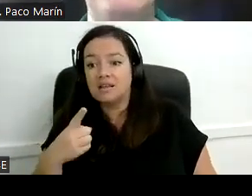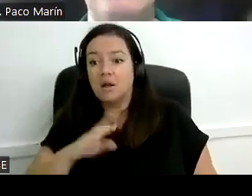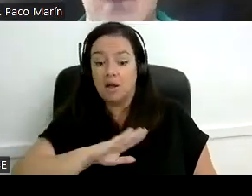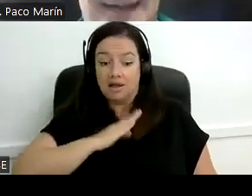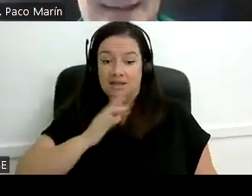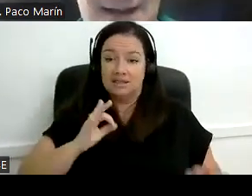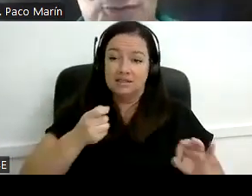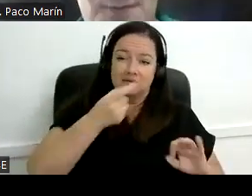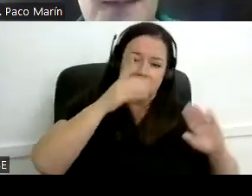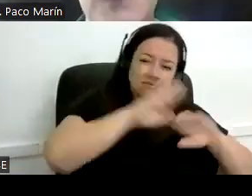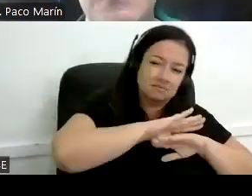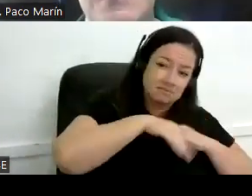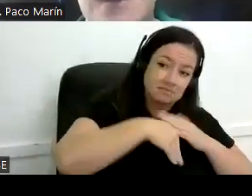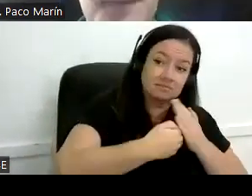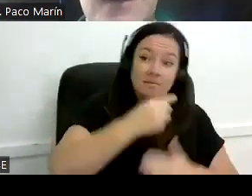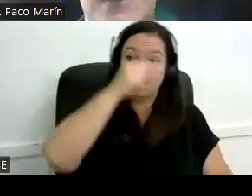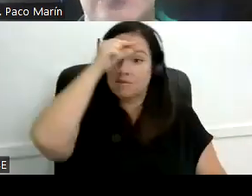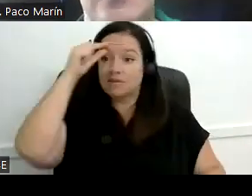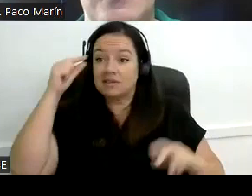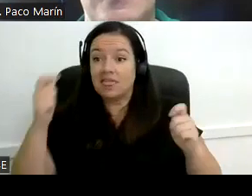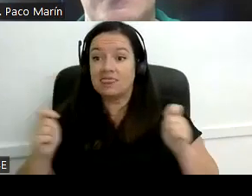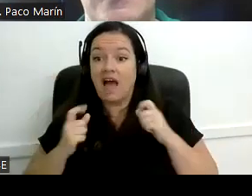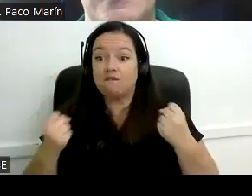siguiente activarnos mentalmente